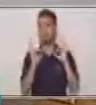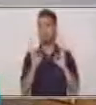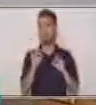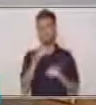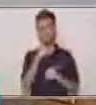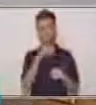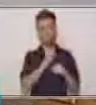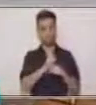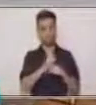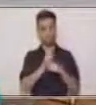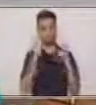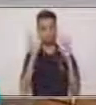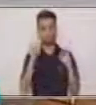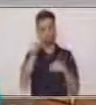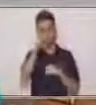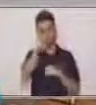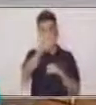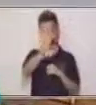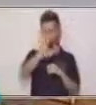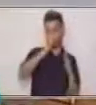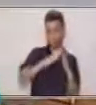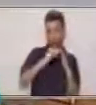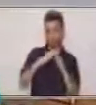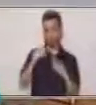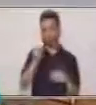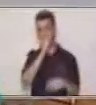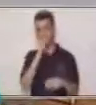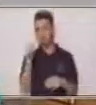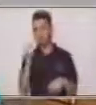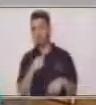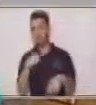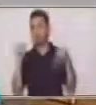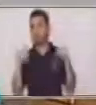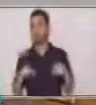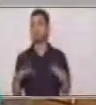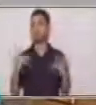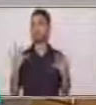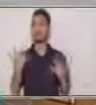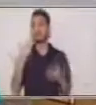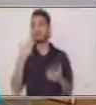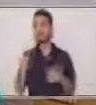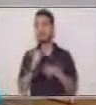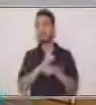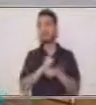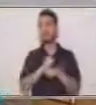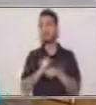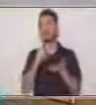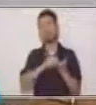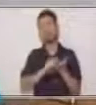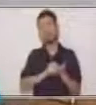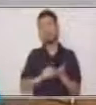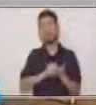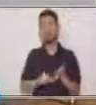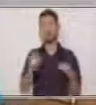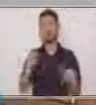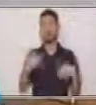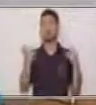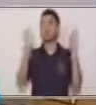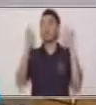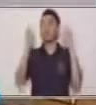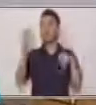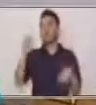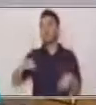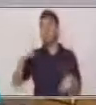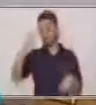has hecho muy bien en casa y me has acompañado en esta canción. Ahora entonces vamos a trabajar lo que corresponde al tema de